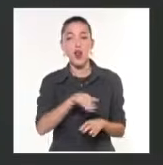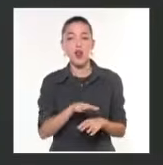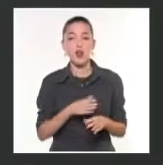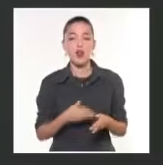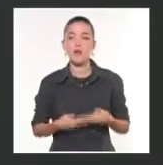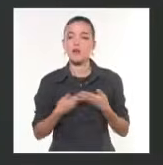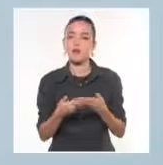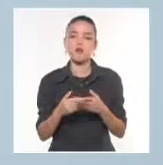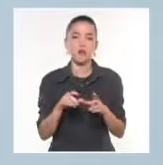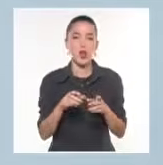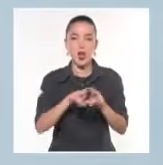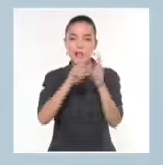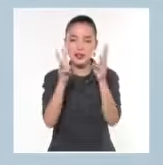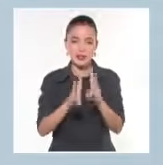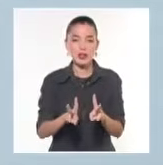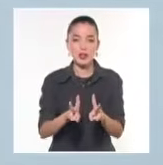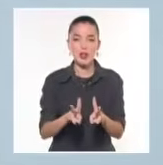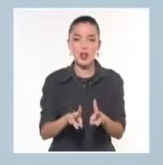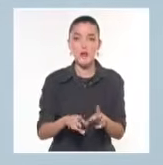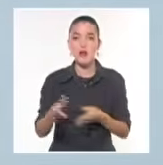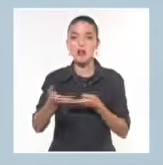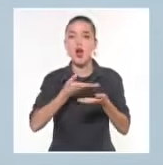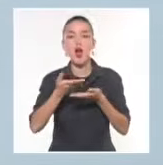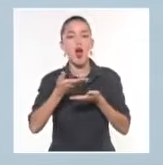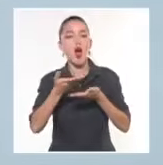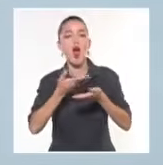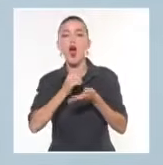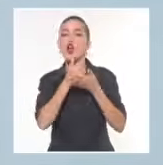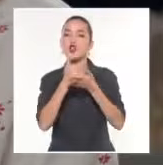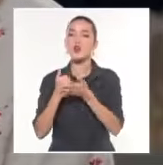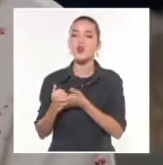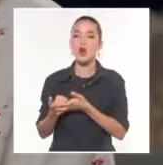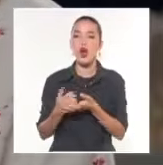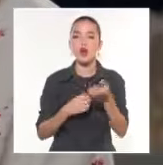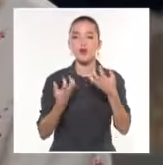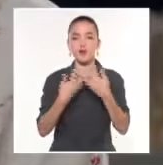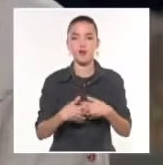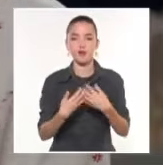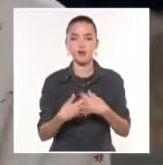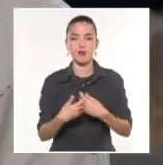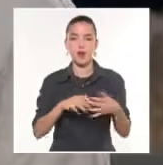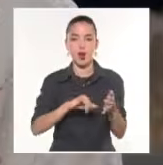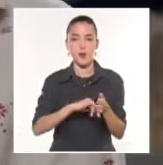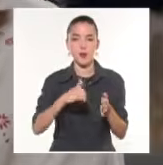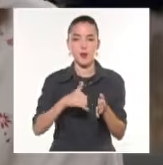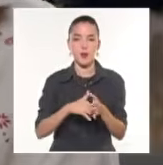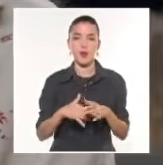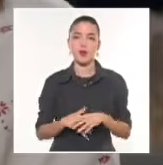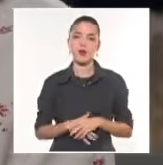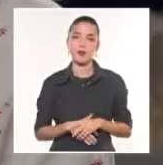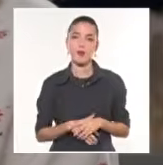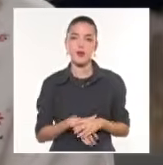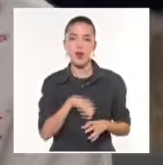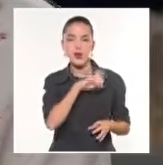que permite a los usuarios colaborar en la construcción del proyecto. Toda persona que quiera aportar contenido puede introducir preguntas con su